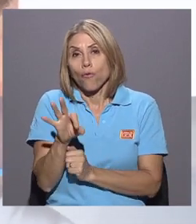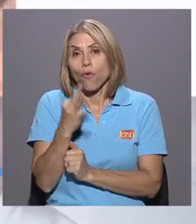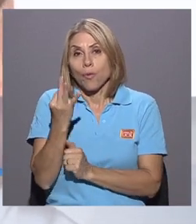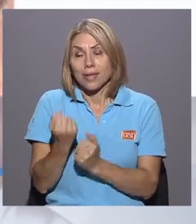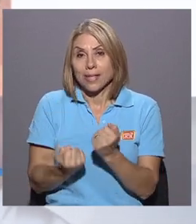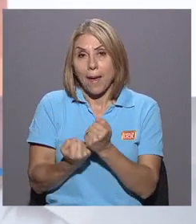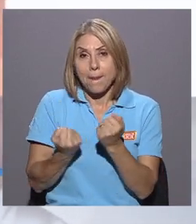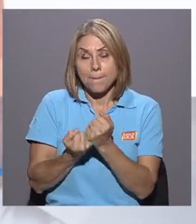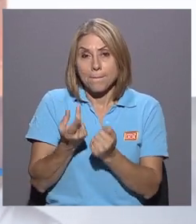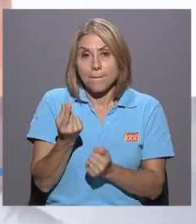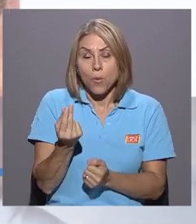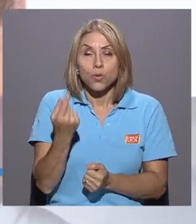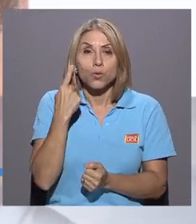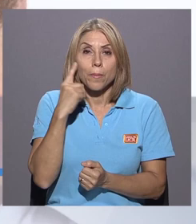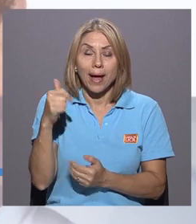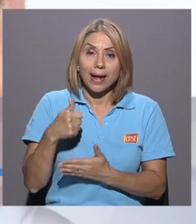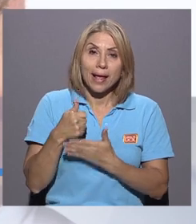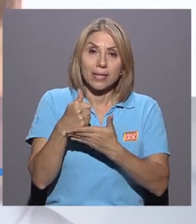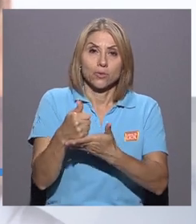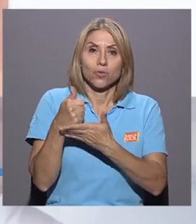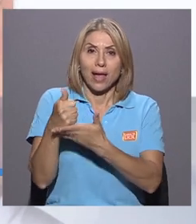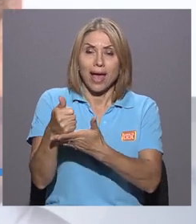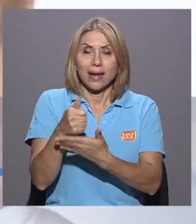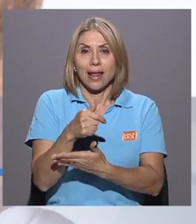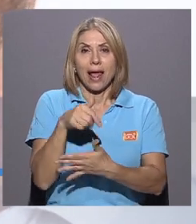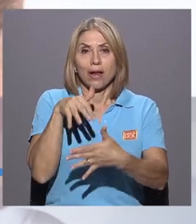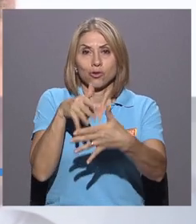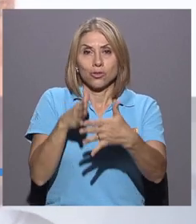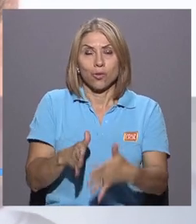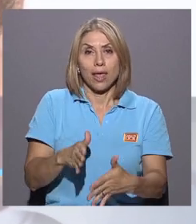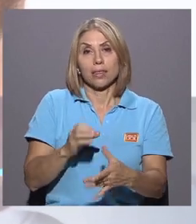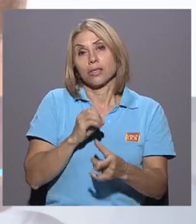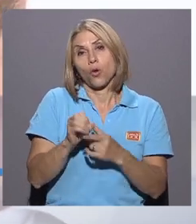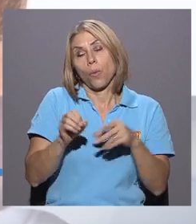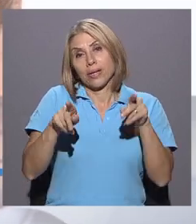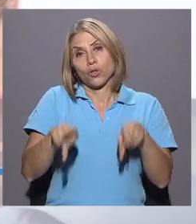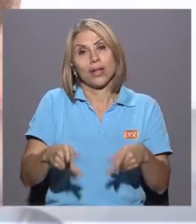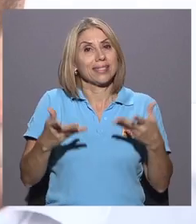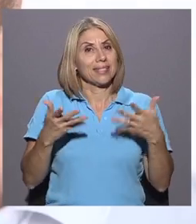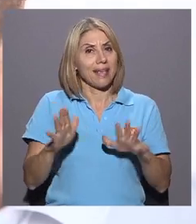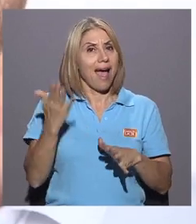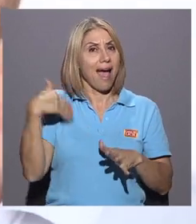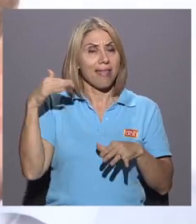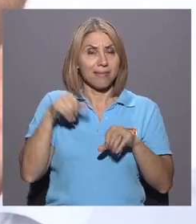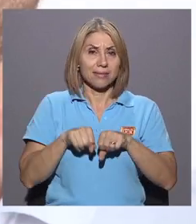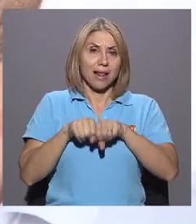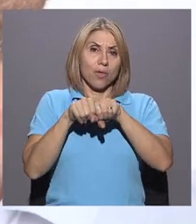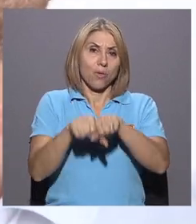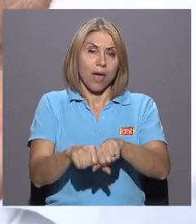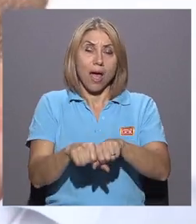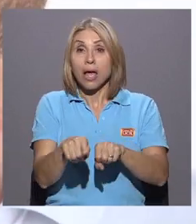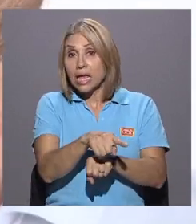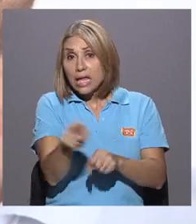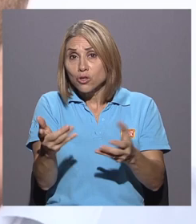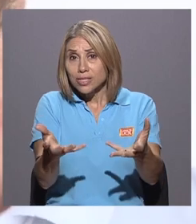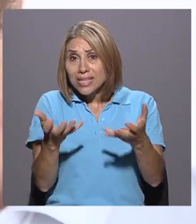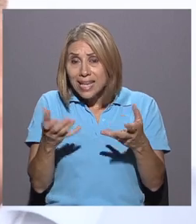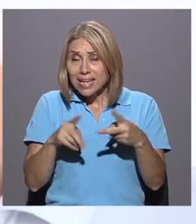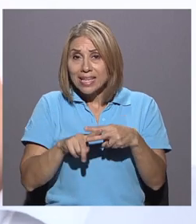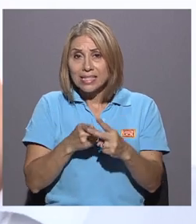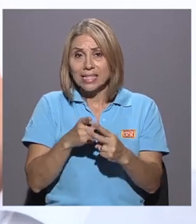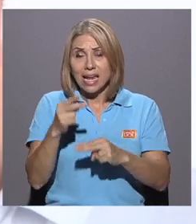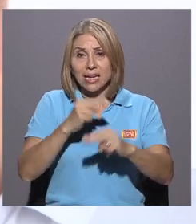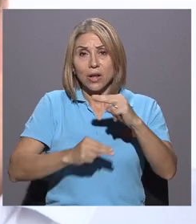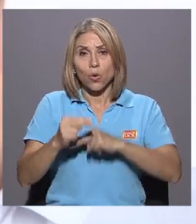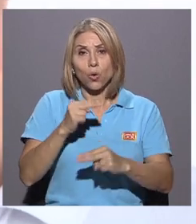más, para ayudar a esos estudiantes o graduados del colegio, de la universidad, pues que quieran iniciar su negocio, tengan proyectos que